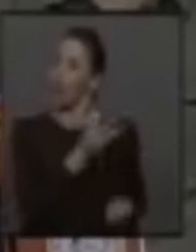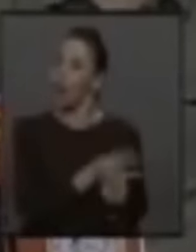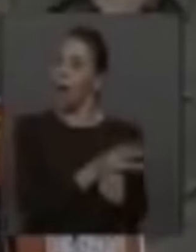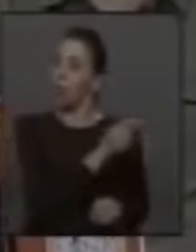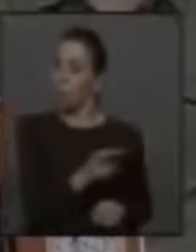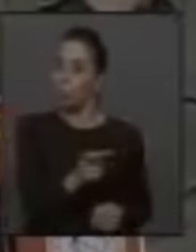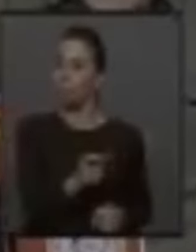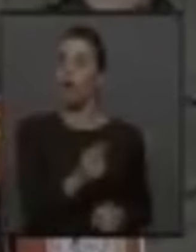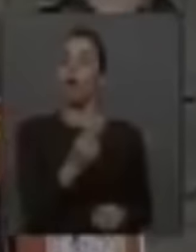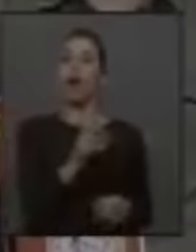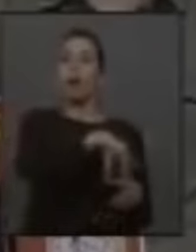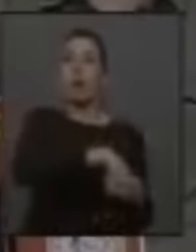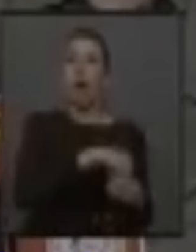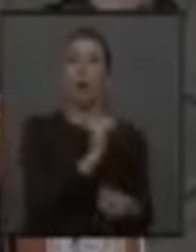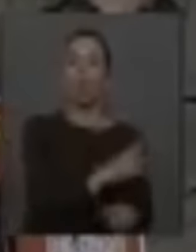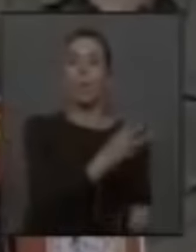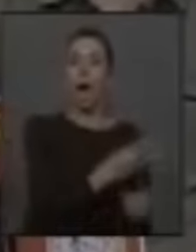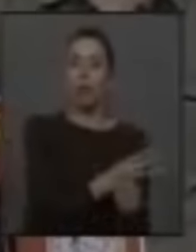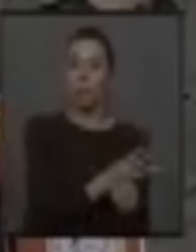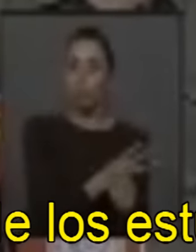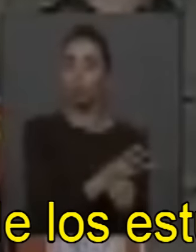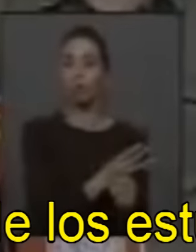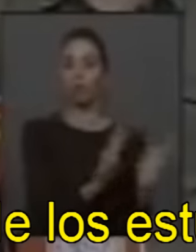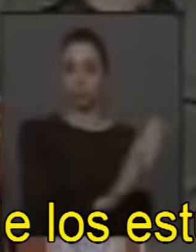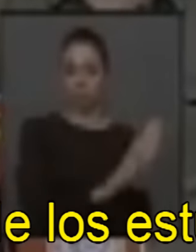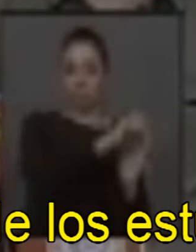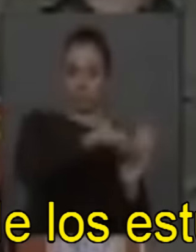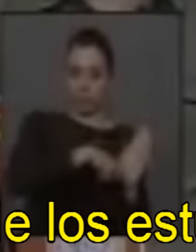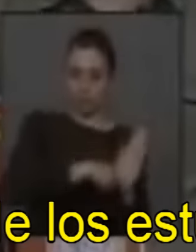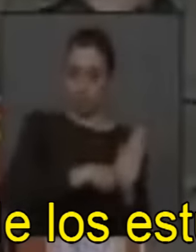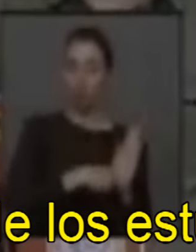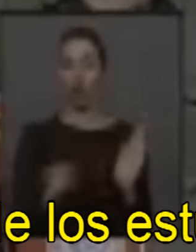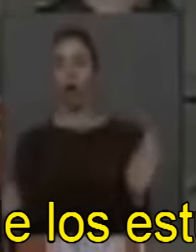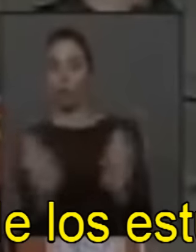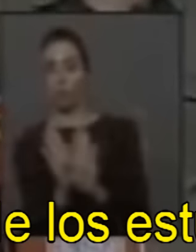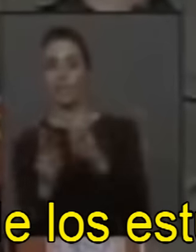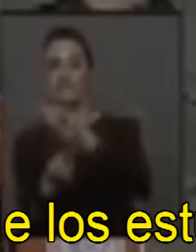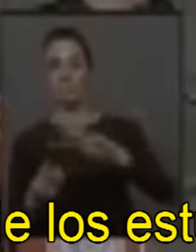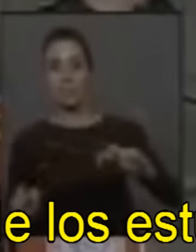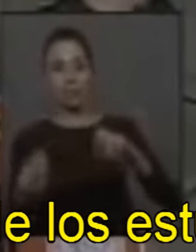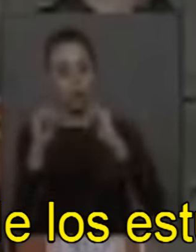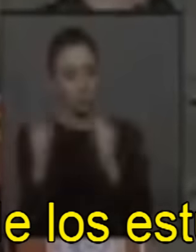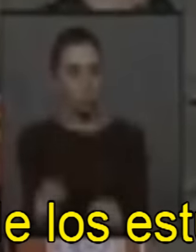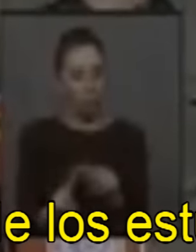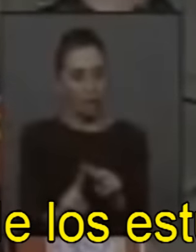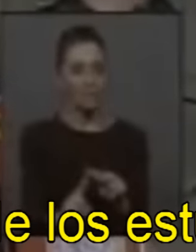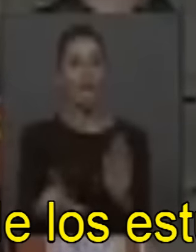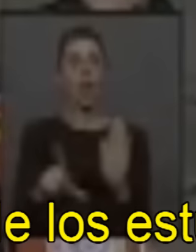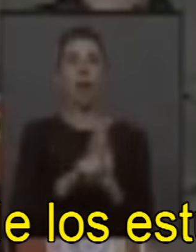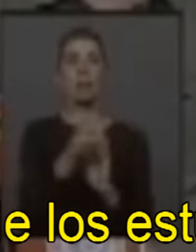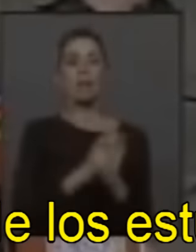están viviendo en sus clubes de adulto mayor, y es bueno que también lo sepan para que, acompañado de los estudios de factibilidad, se envíe una señal potente en la